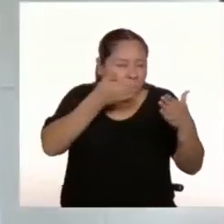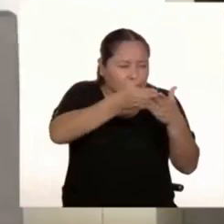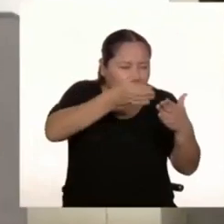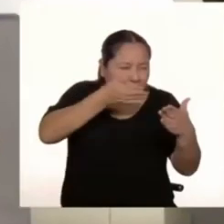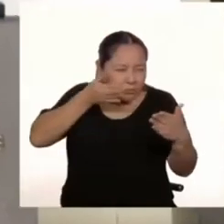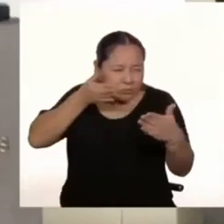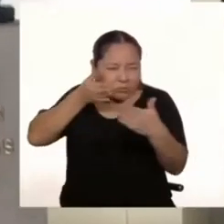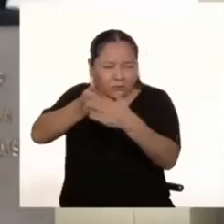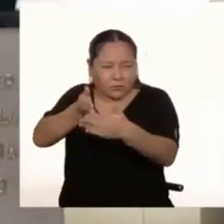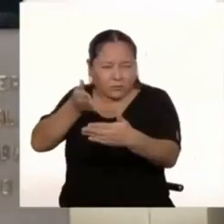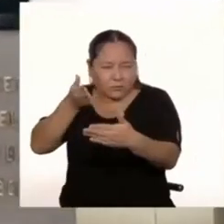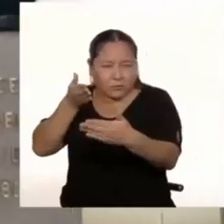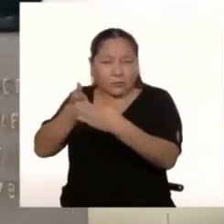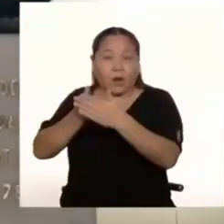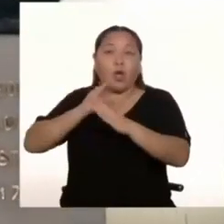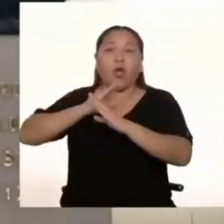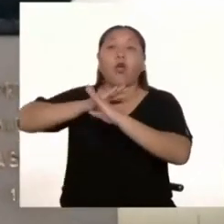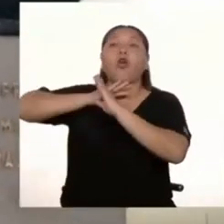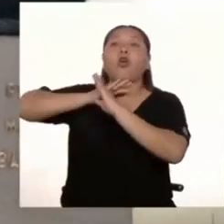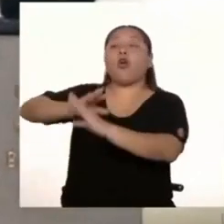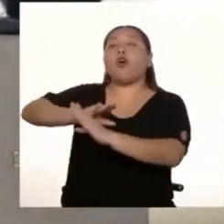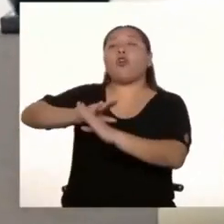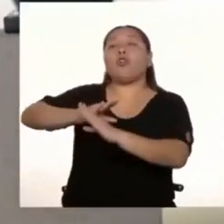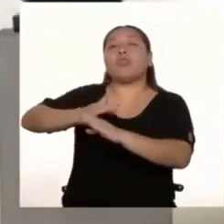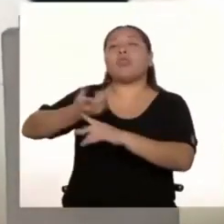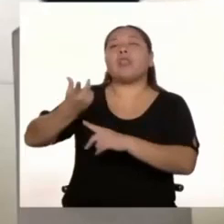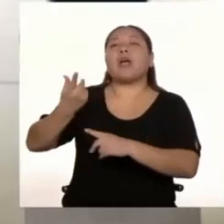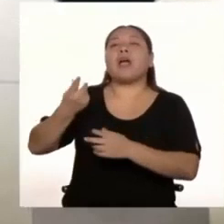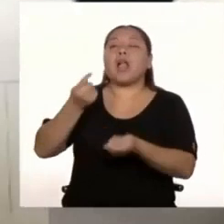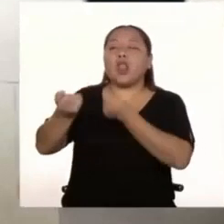colonial.